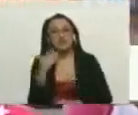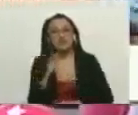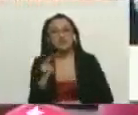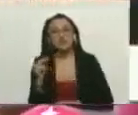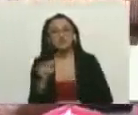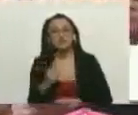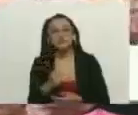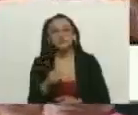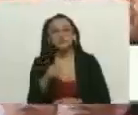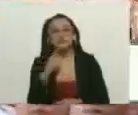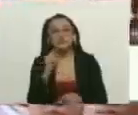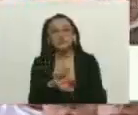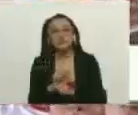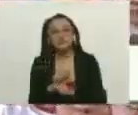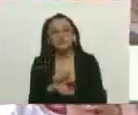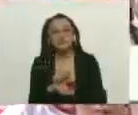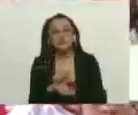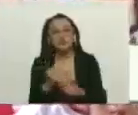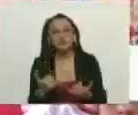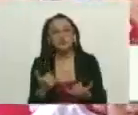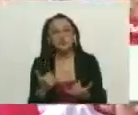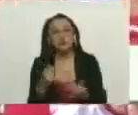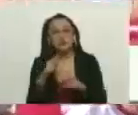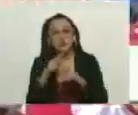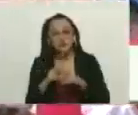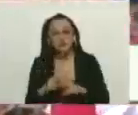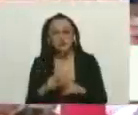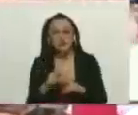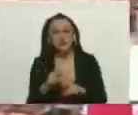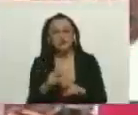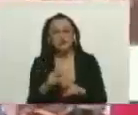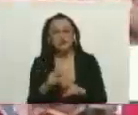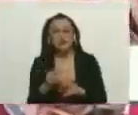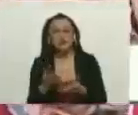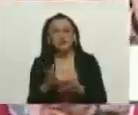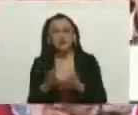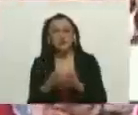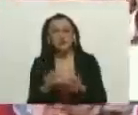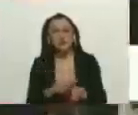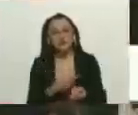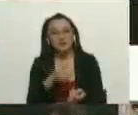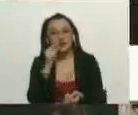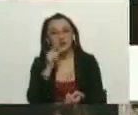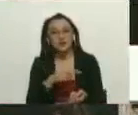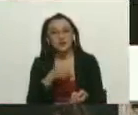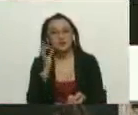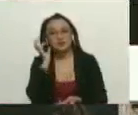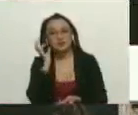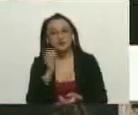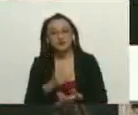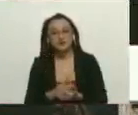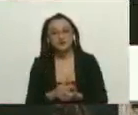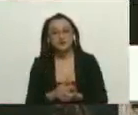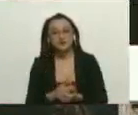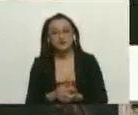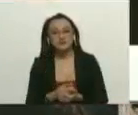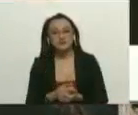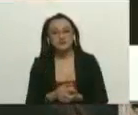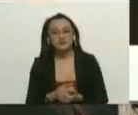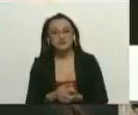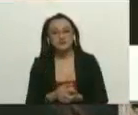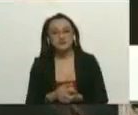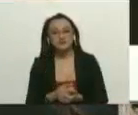Y lo decimos de una vez, con respeto a todos los hermanos y hermanas, camaradas